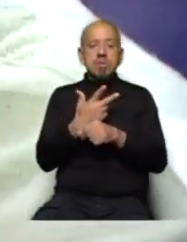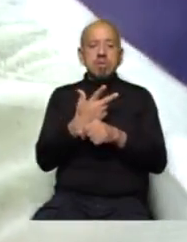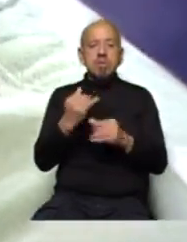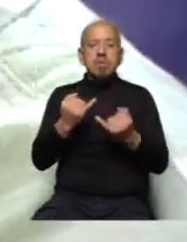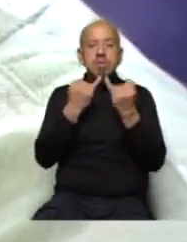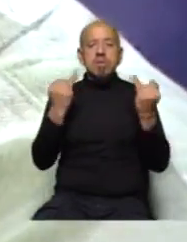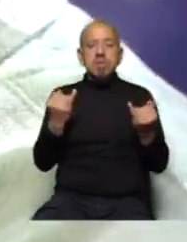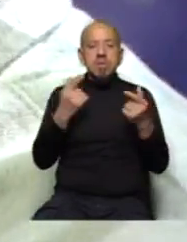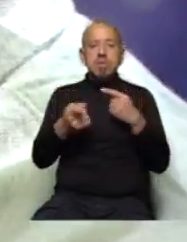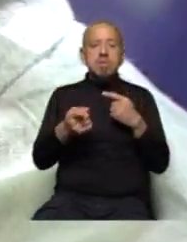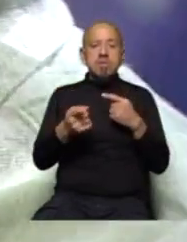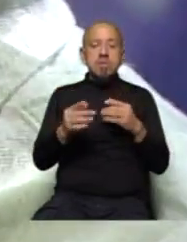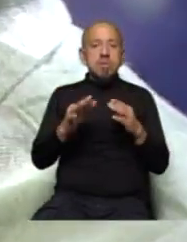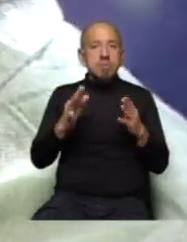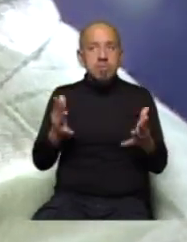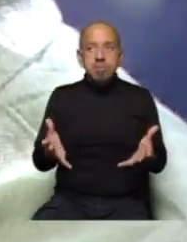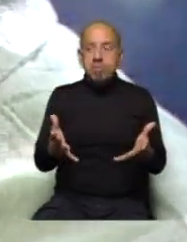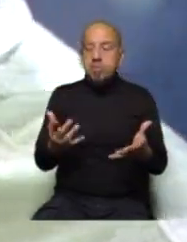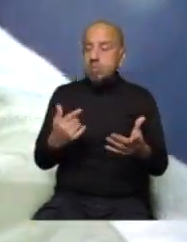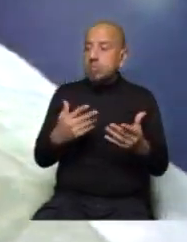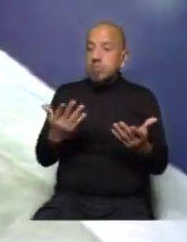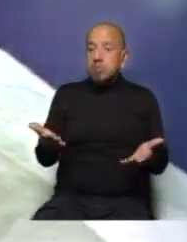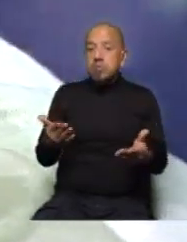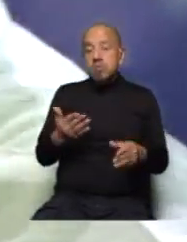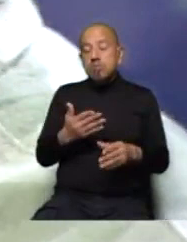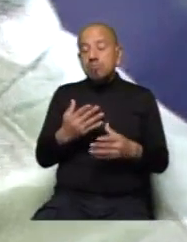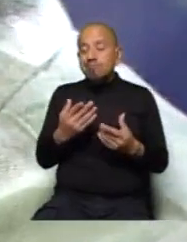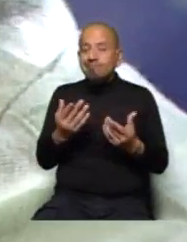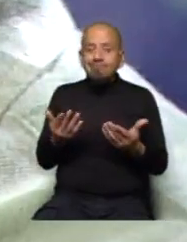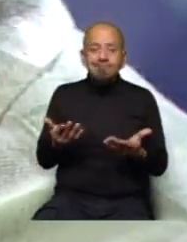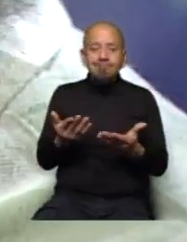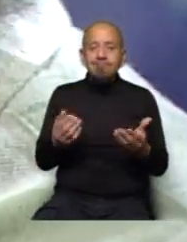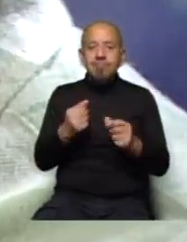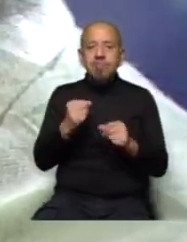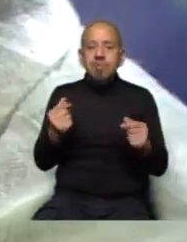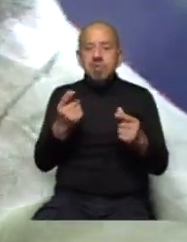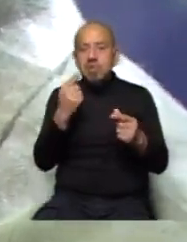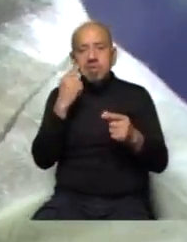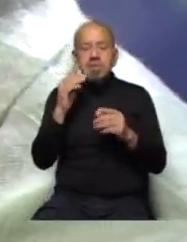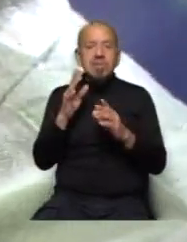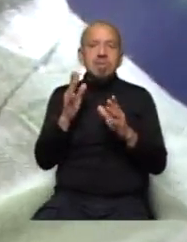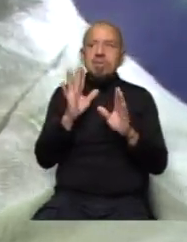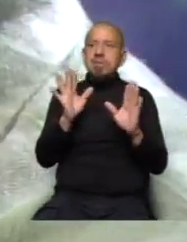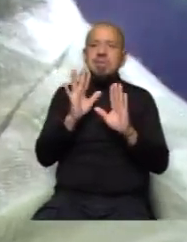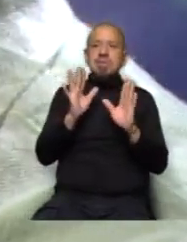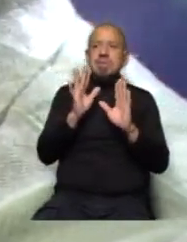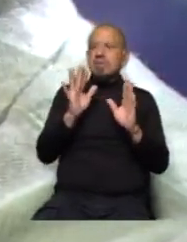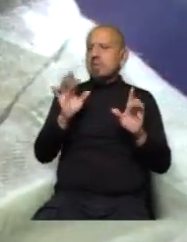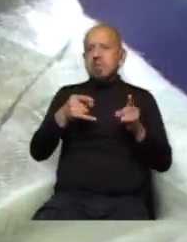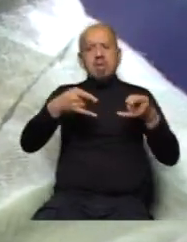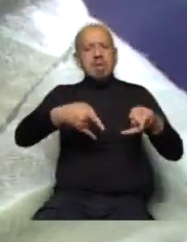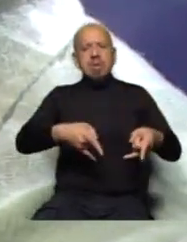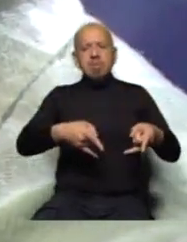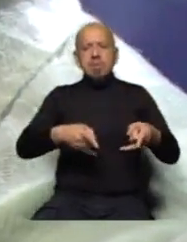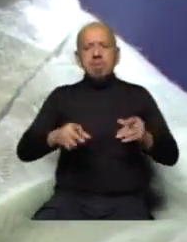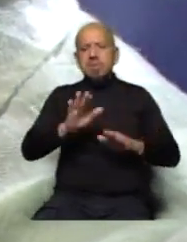hundimiento no la abandonó más apenas podía mover la cabeza no quiso que le tocaran la cama Ni aún que le